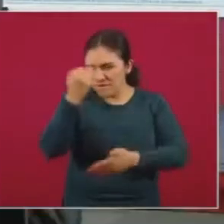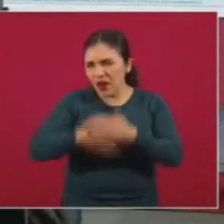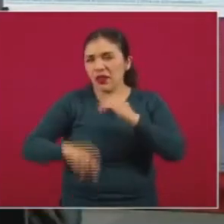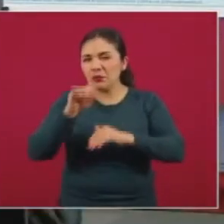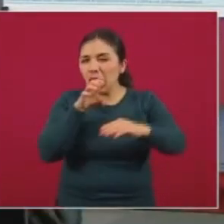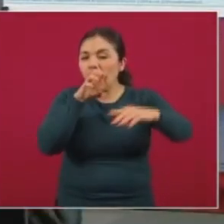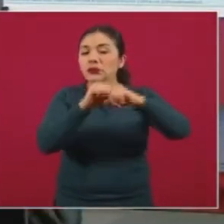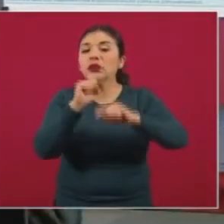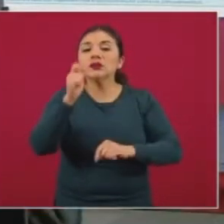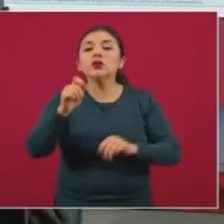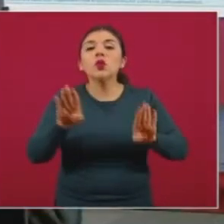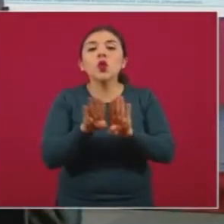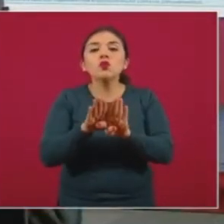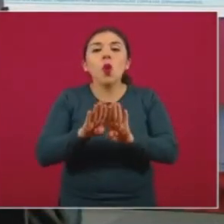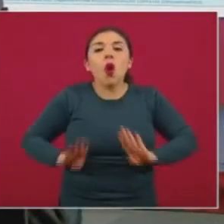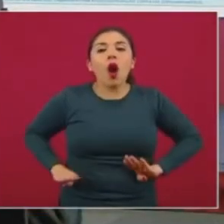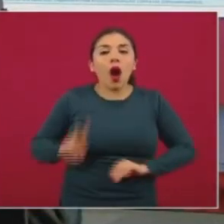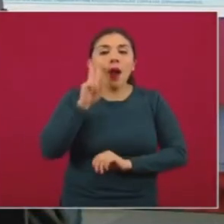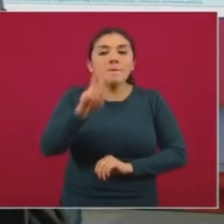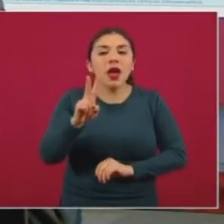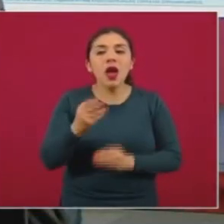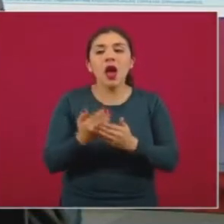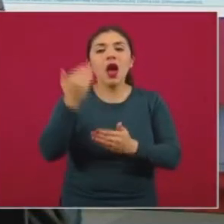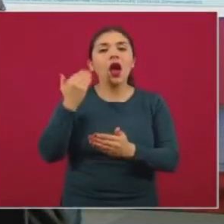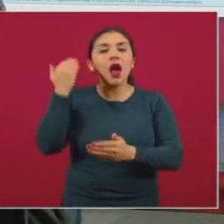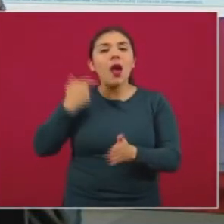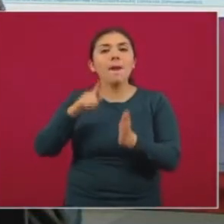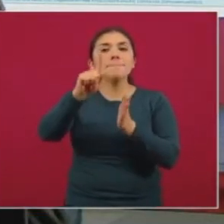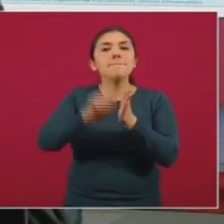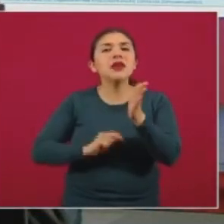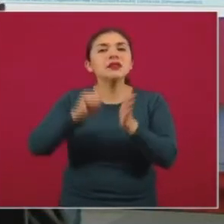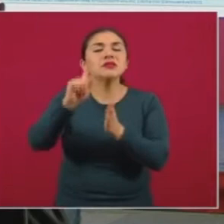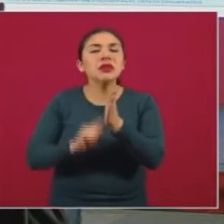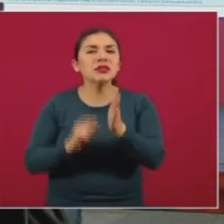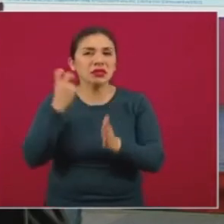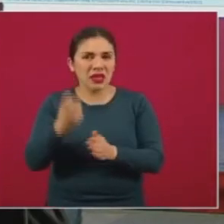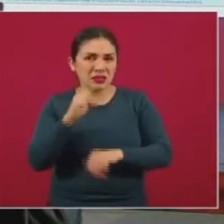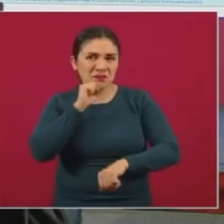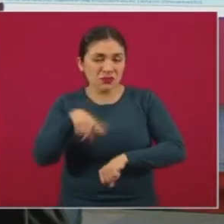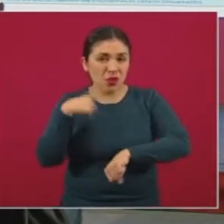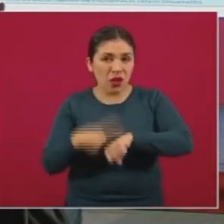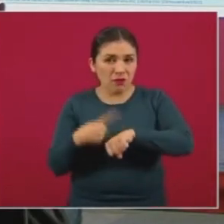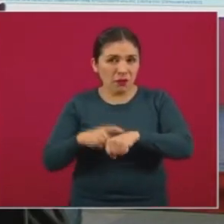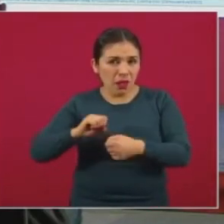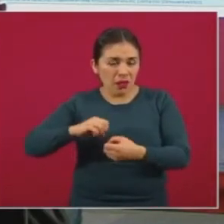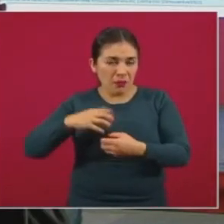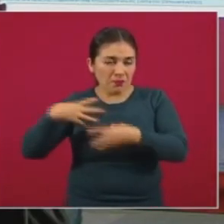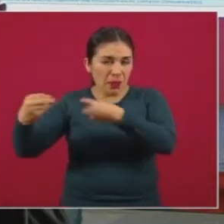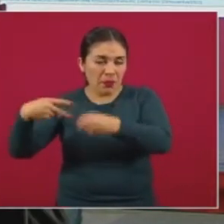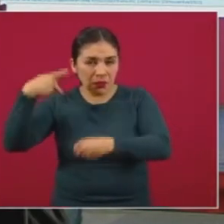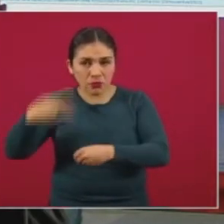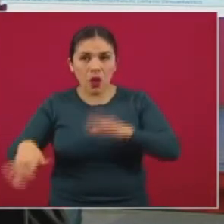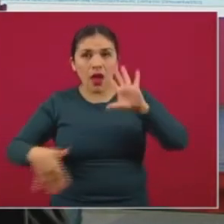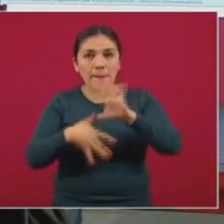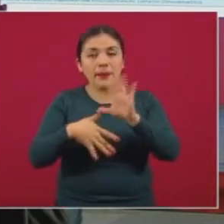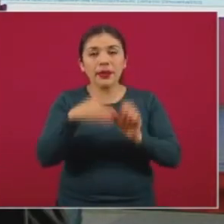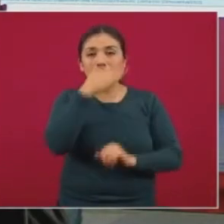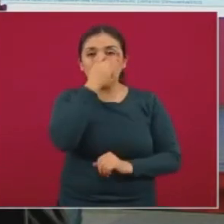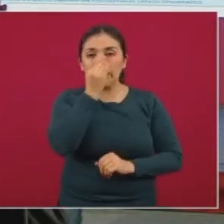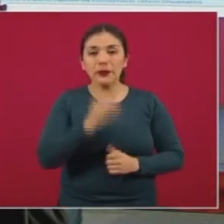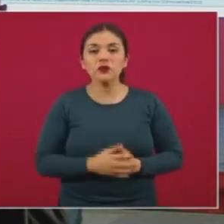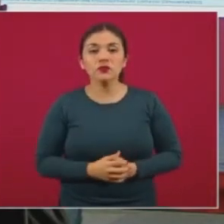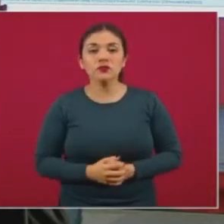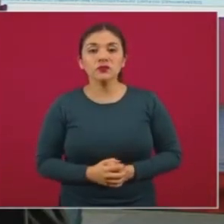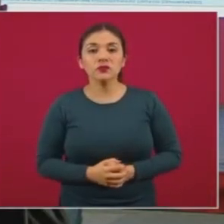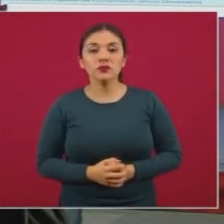lo observado en meses previos de la pandemia en la región de las Américas. Si vemos la